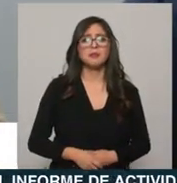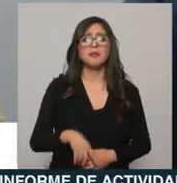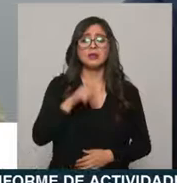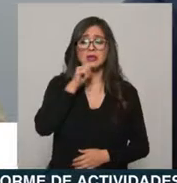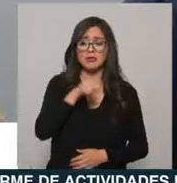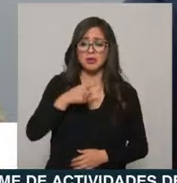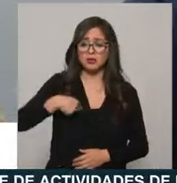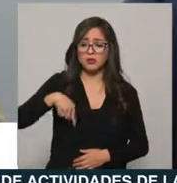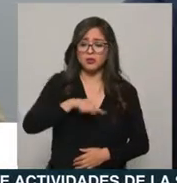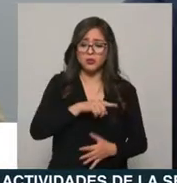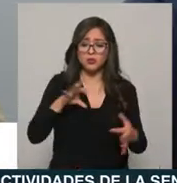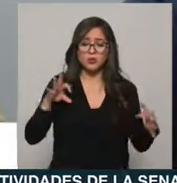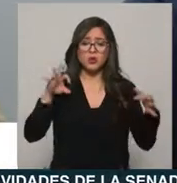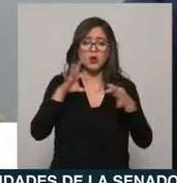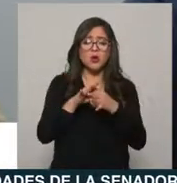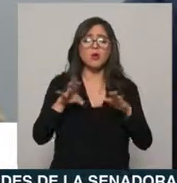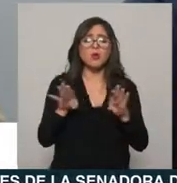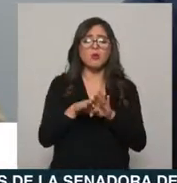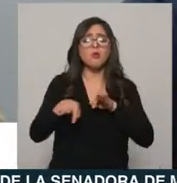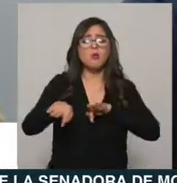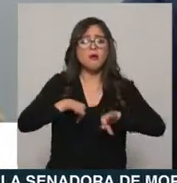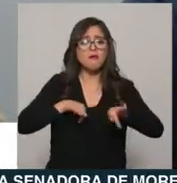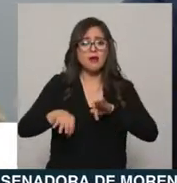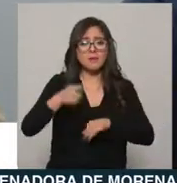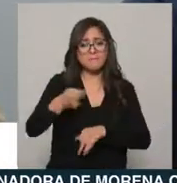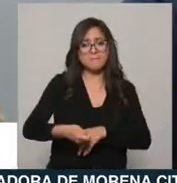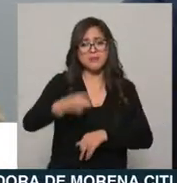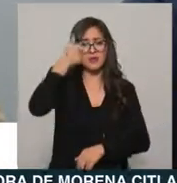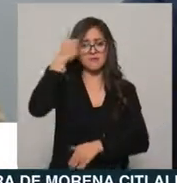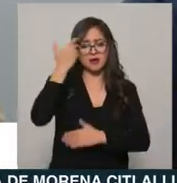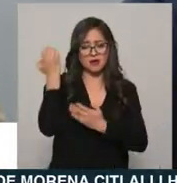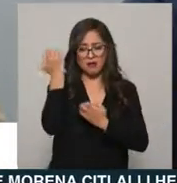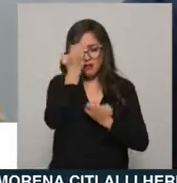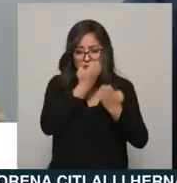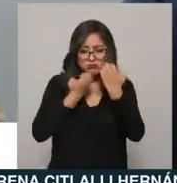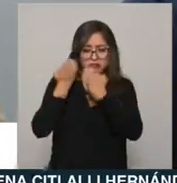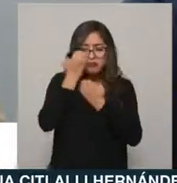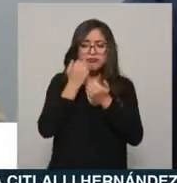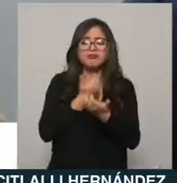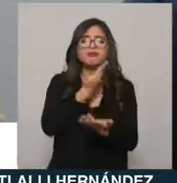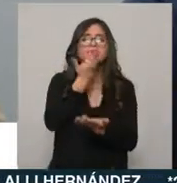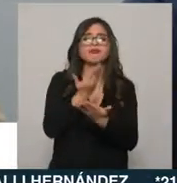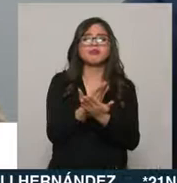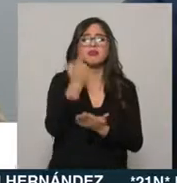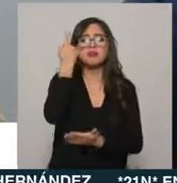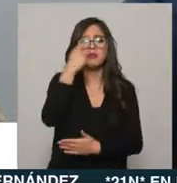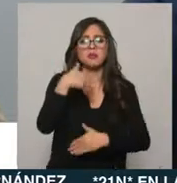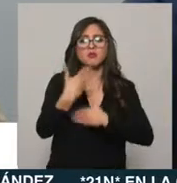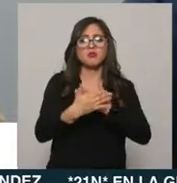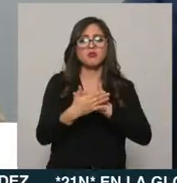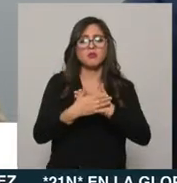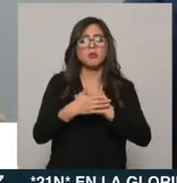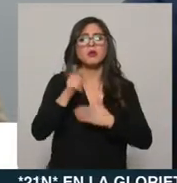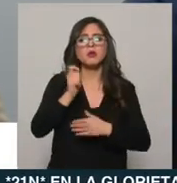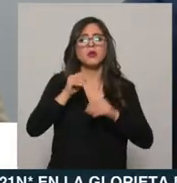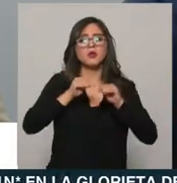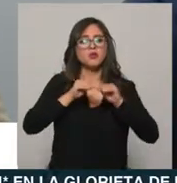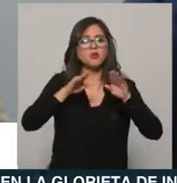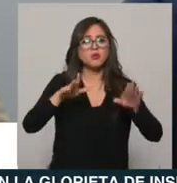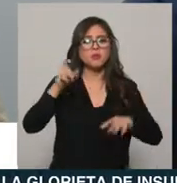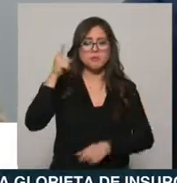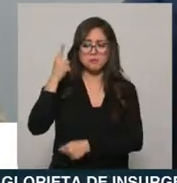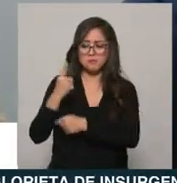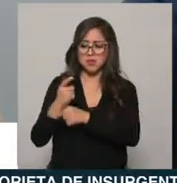alianzas para poder concretar este primer estudio, que de origen se va a llevar a cabo destinada primero para Milpa